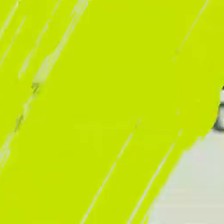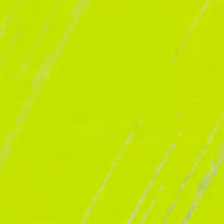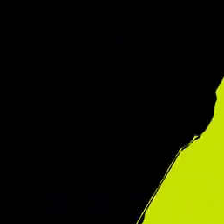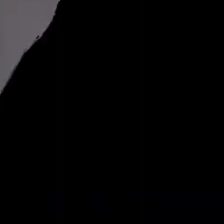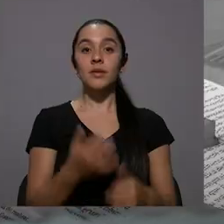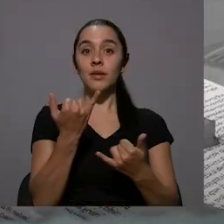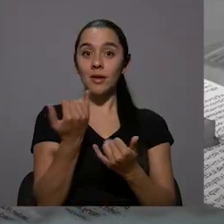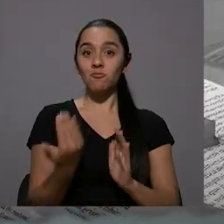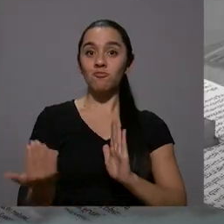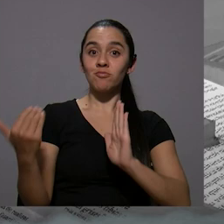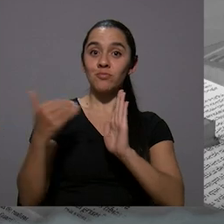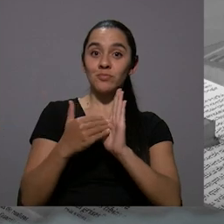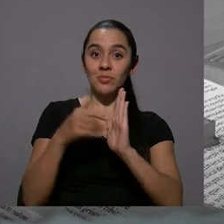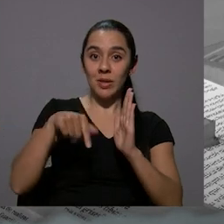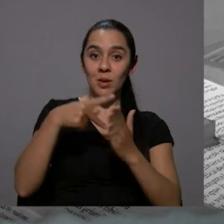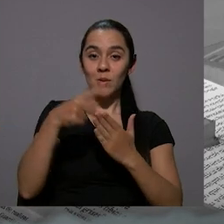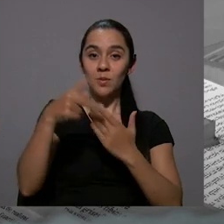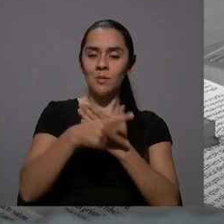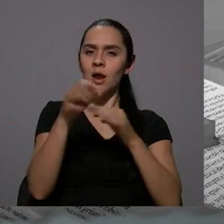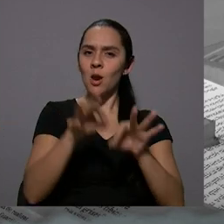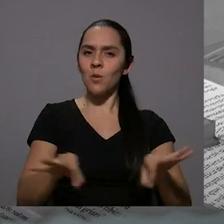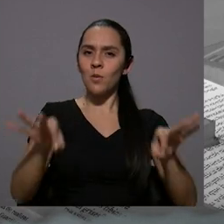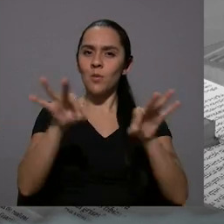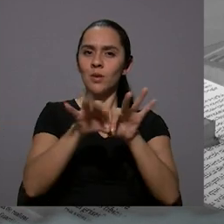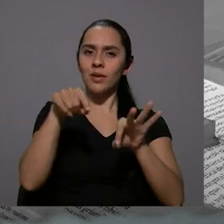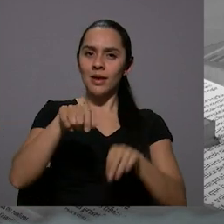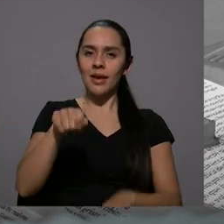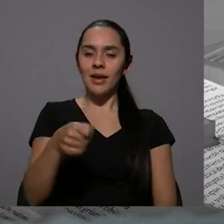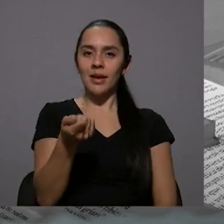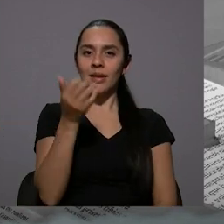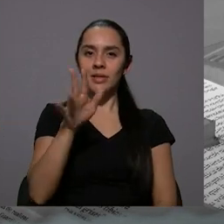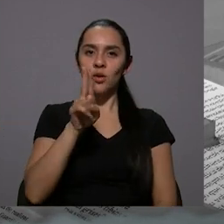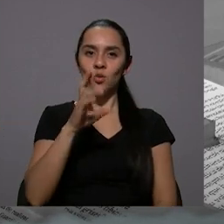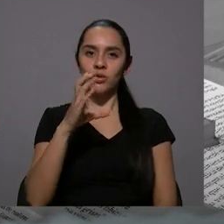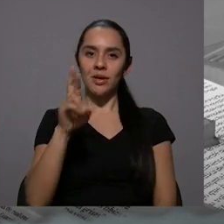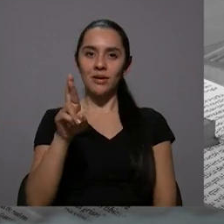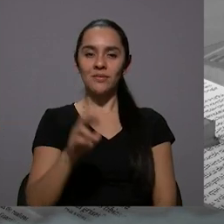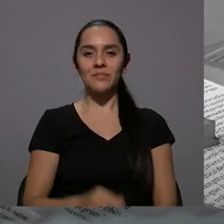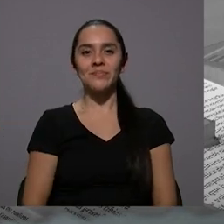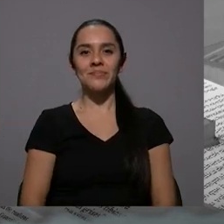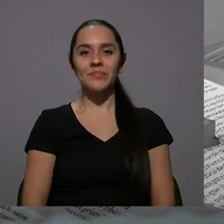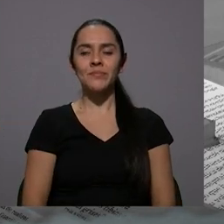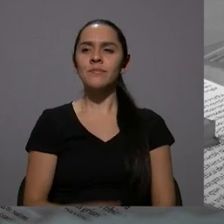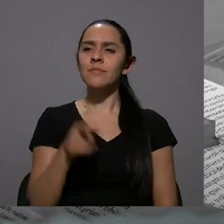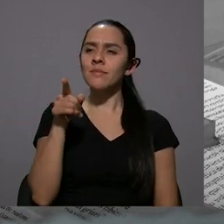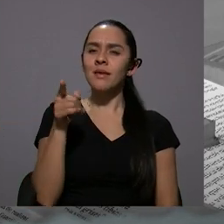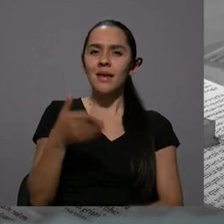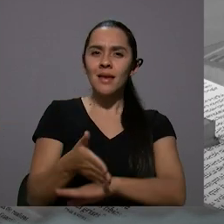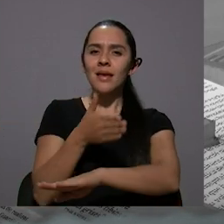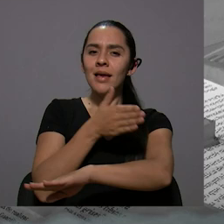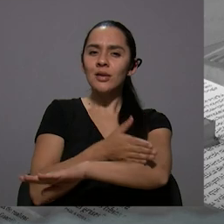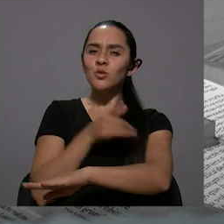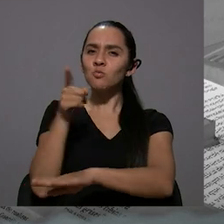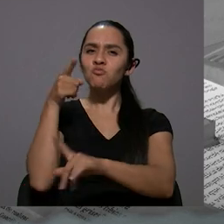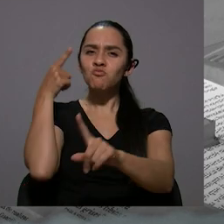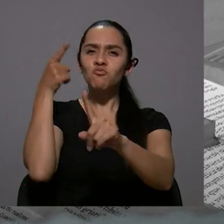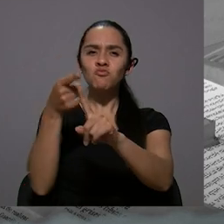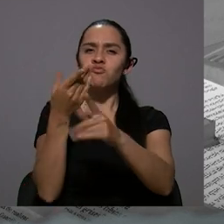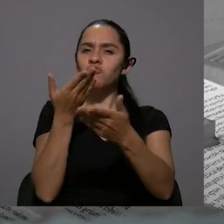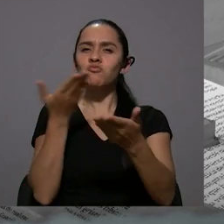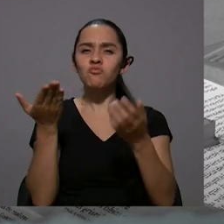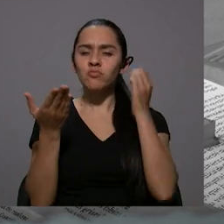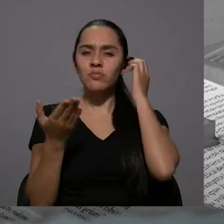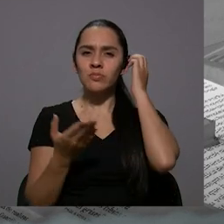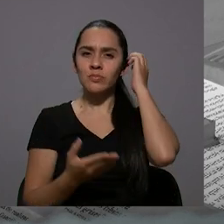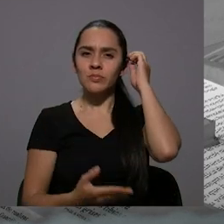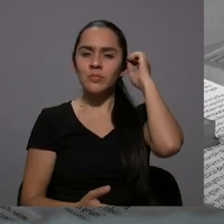tinta estamos de regreso con lo que importa aquí por Canal 15 ucv Entonces qué era lo que ustedes querían atacar con